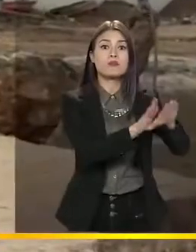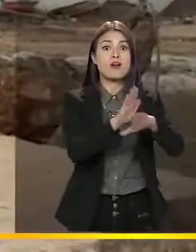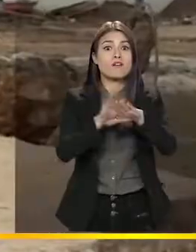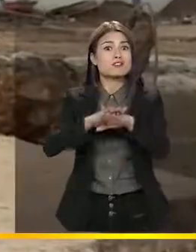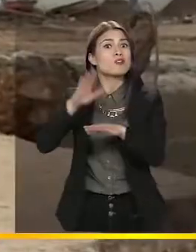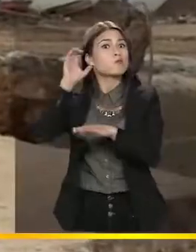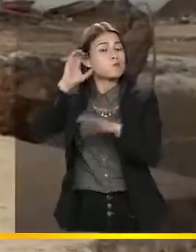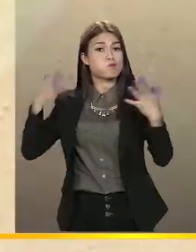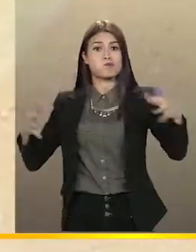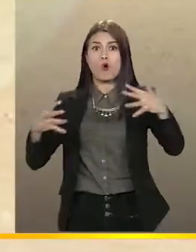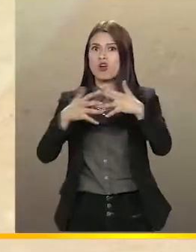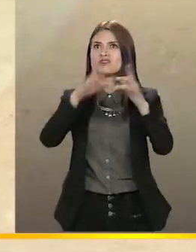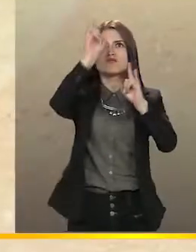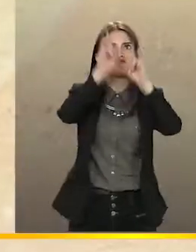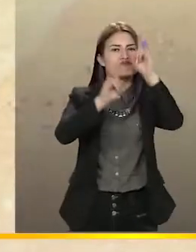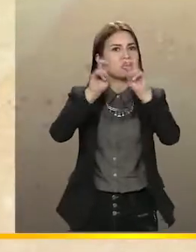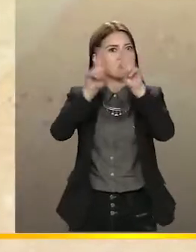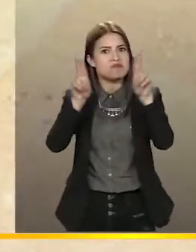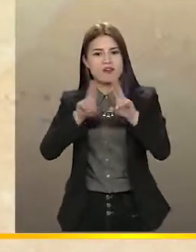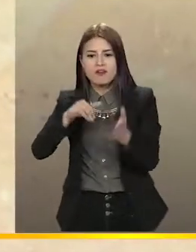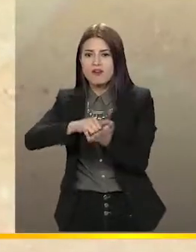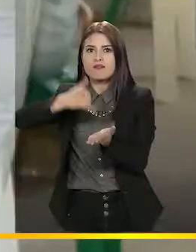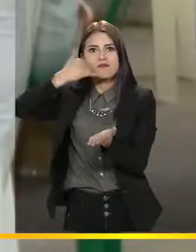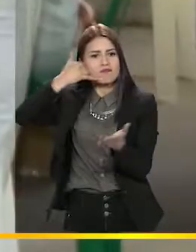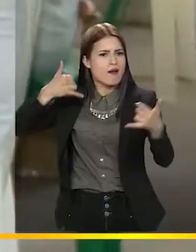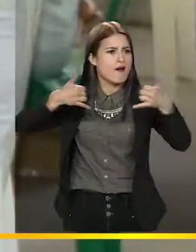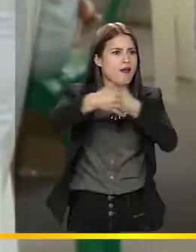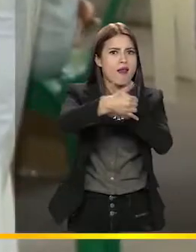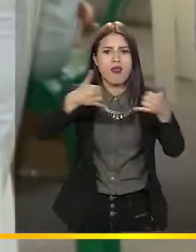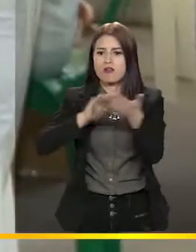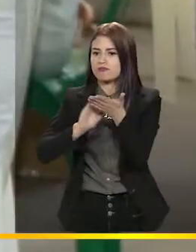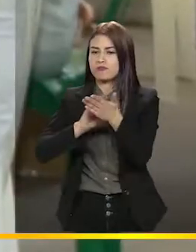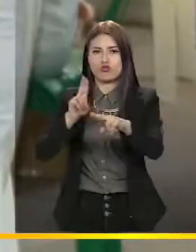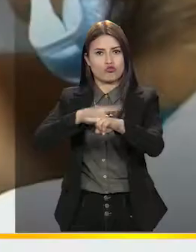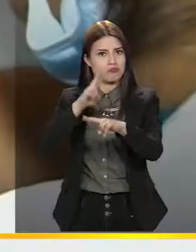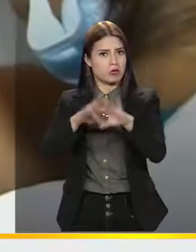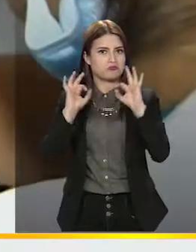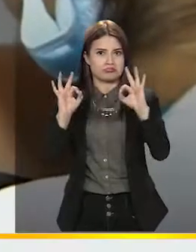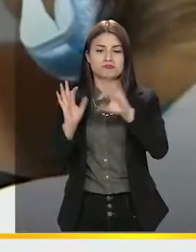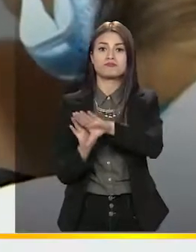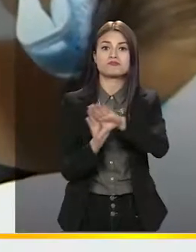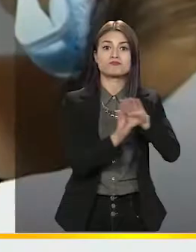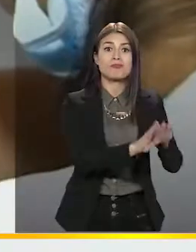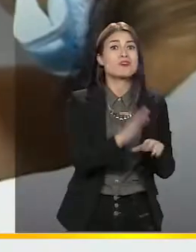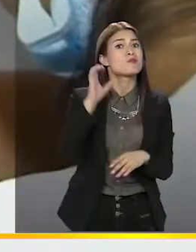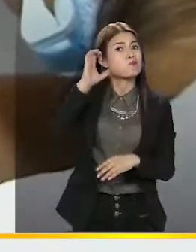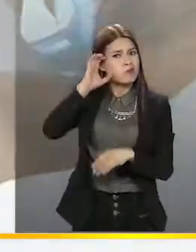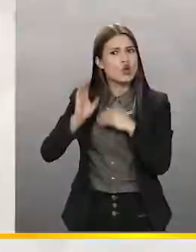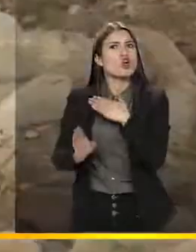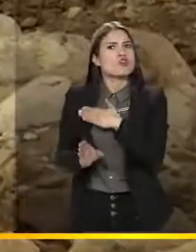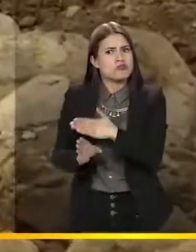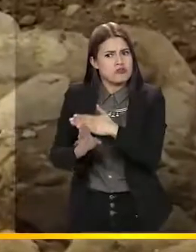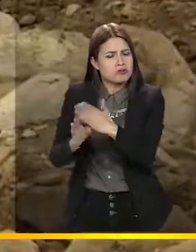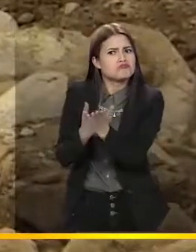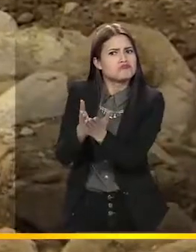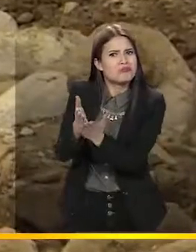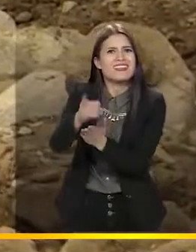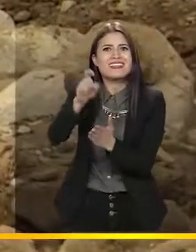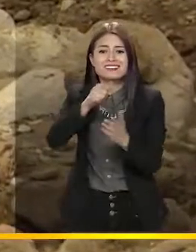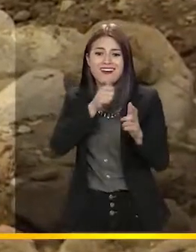zona Wi-Fi gratis y la red de telefonía fija e internet de banda ancha operan con normalidad.